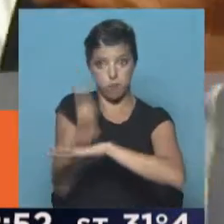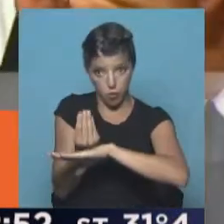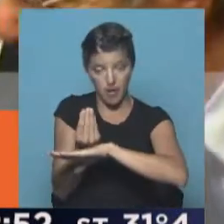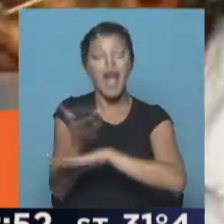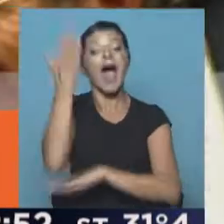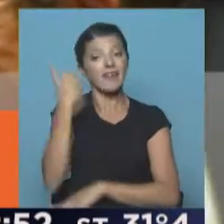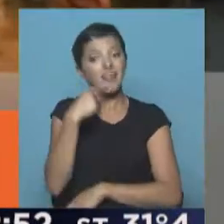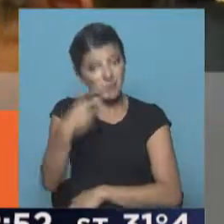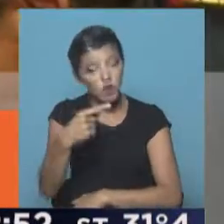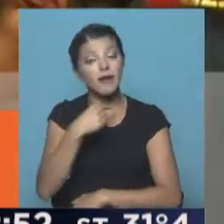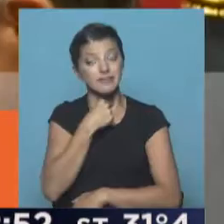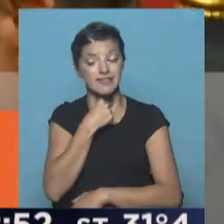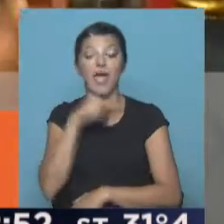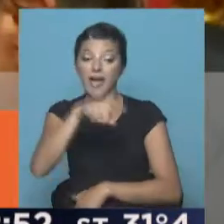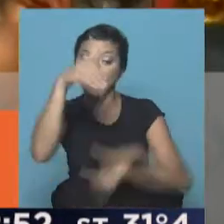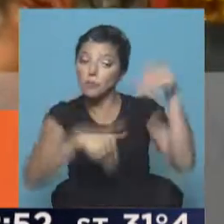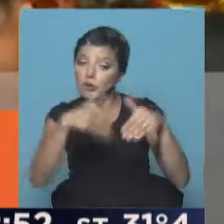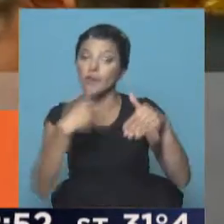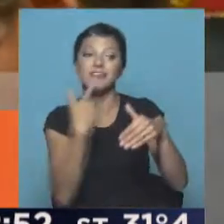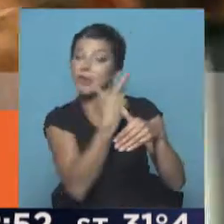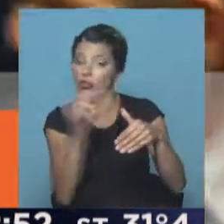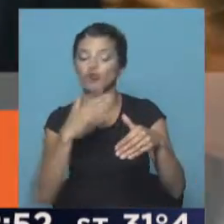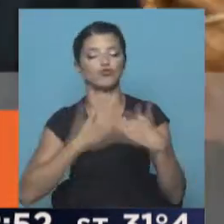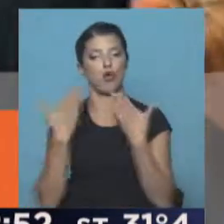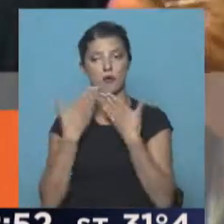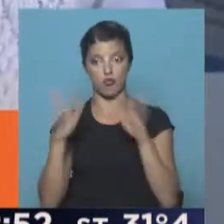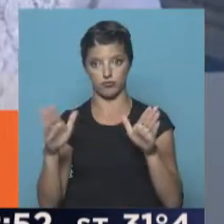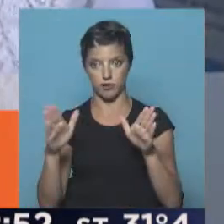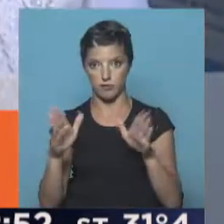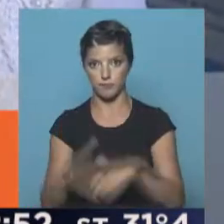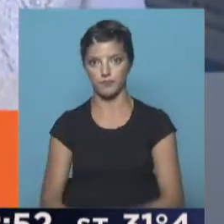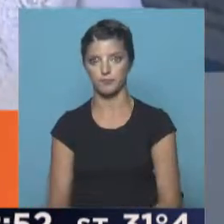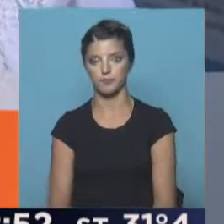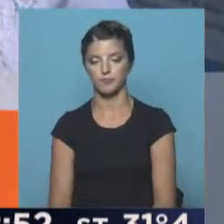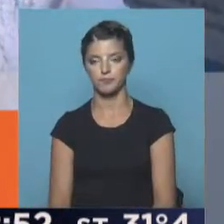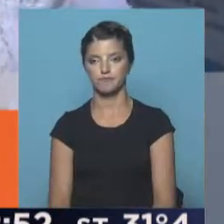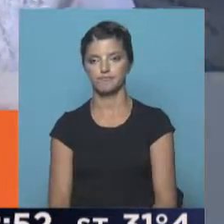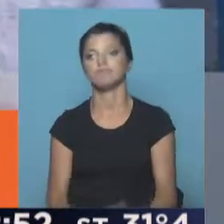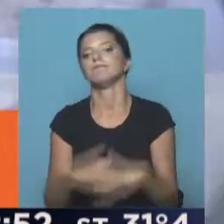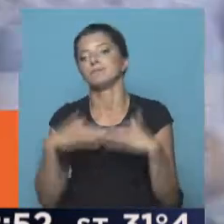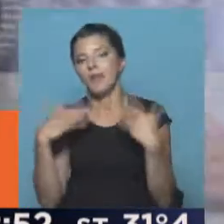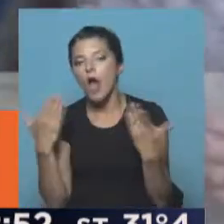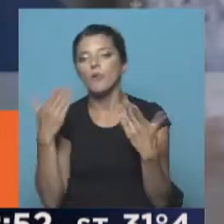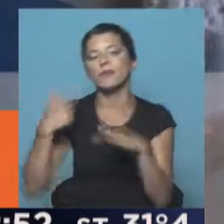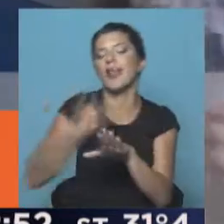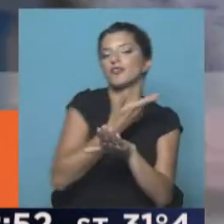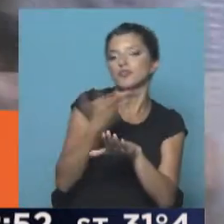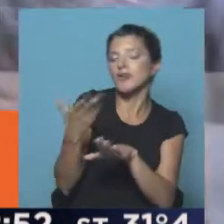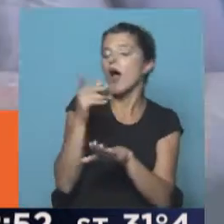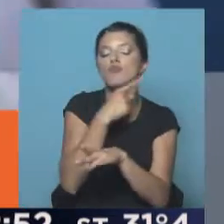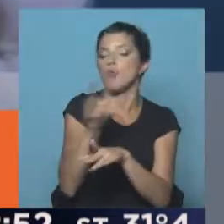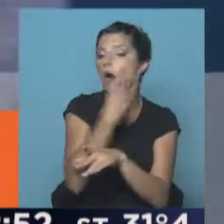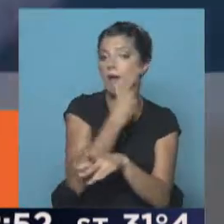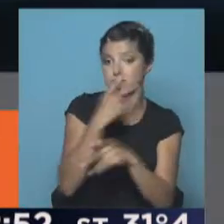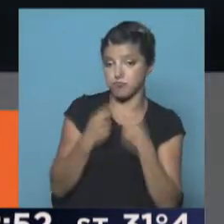su intención de renunciar si no obtenía un resultado satisfactorio. Claro que el rechazo ciudadano a la reforma